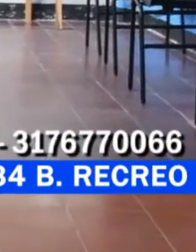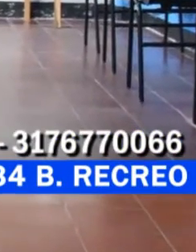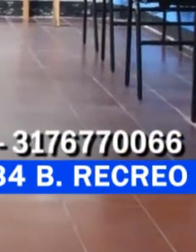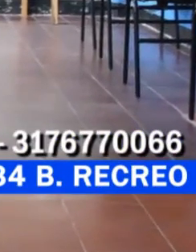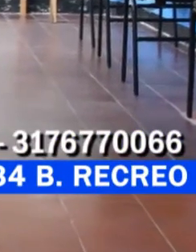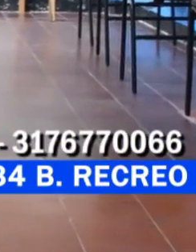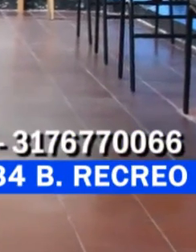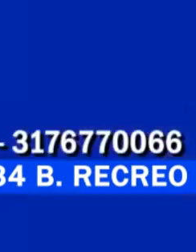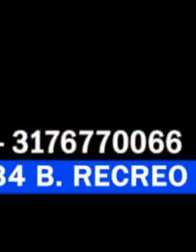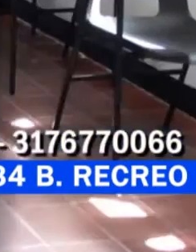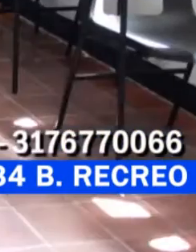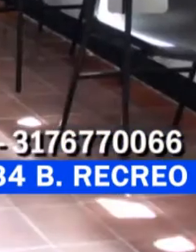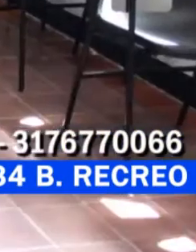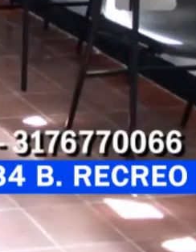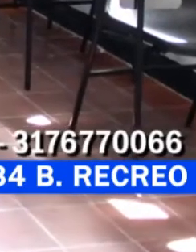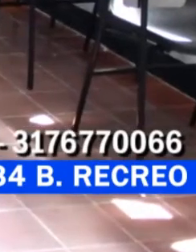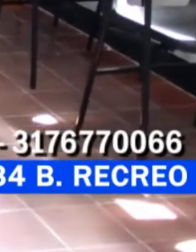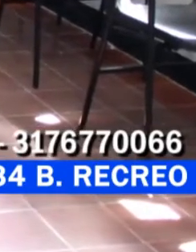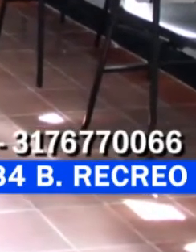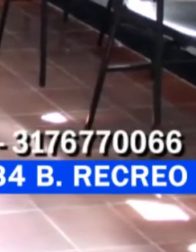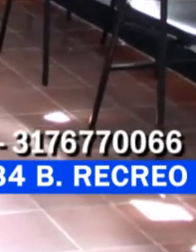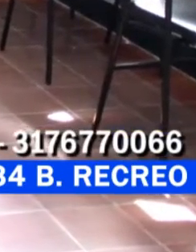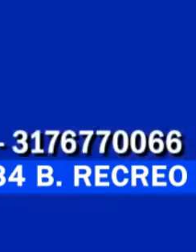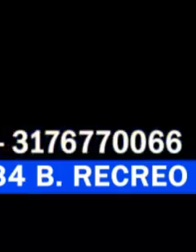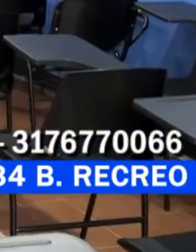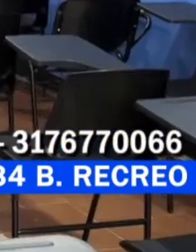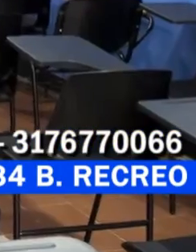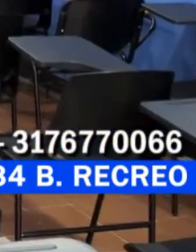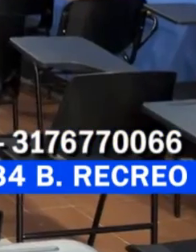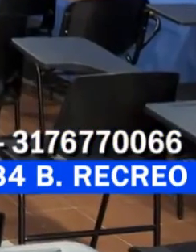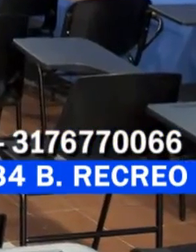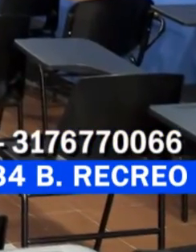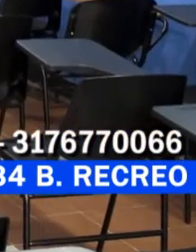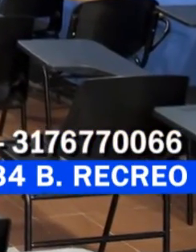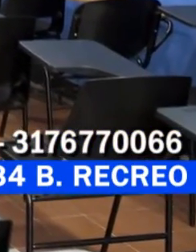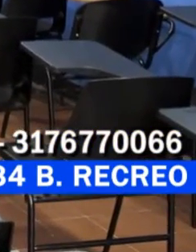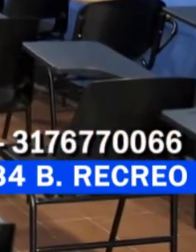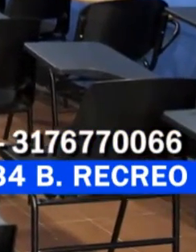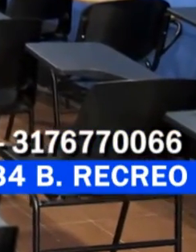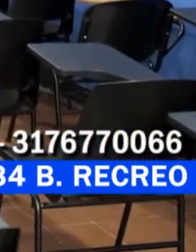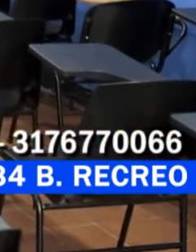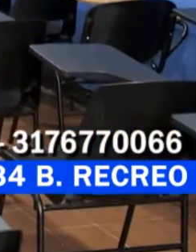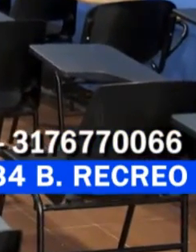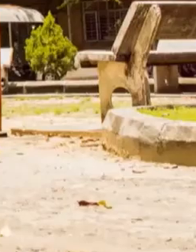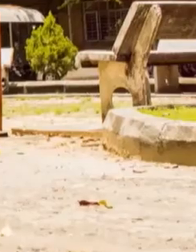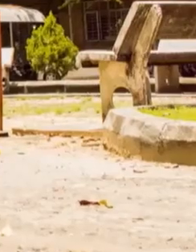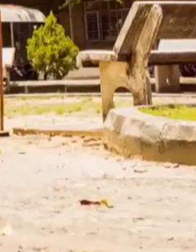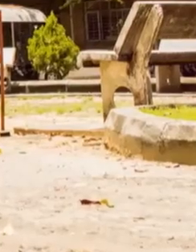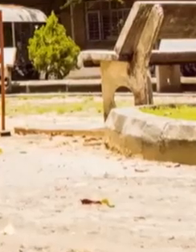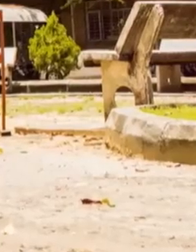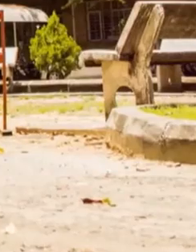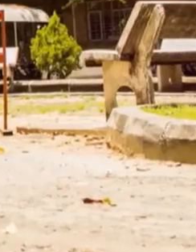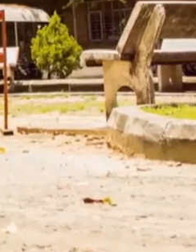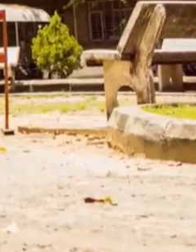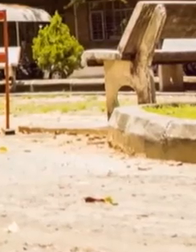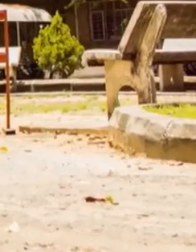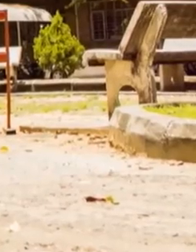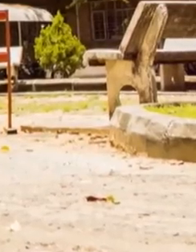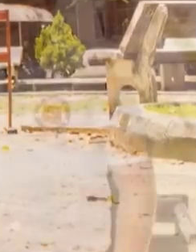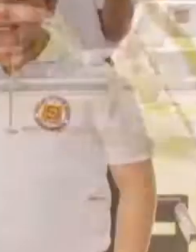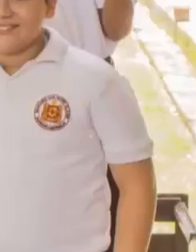con capacidad hasta para 30 personas. Mayores informes, carrera 27, número 4634, Barrio Recreo. Seminario San